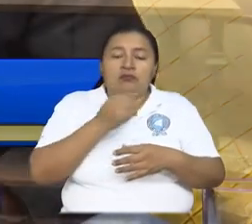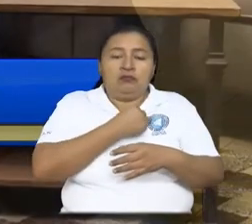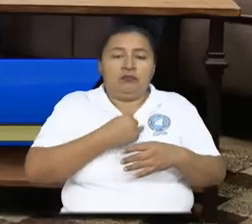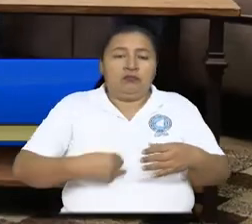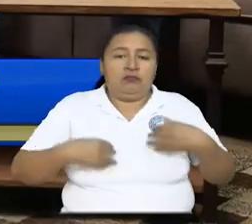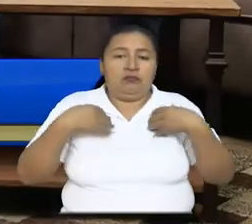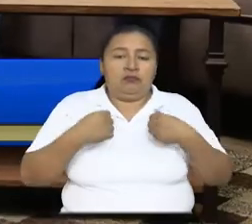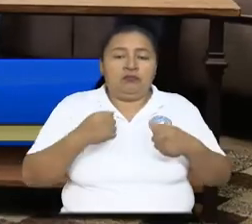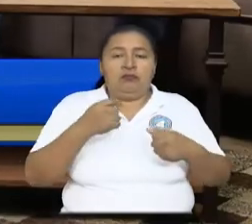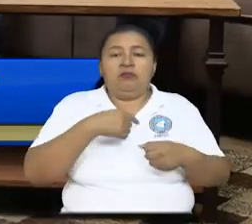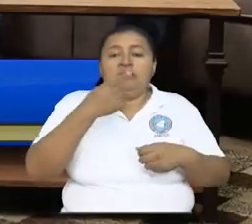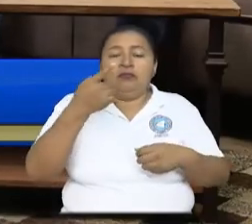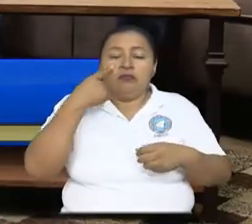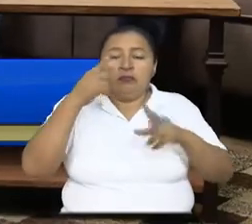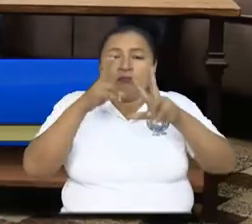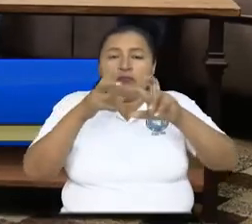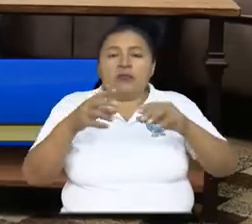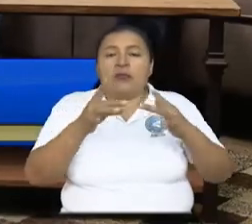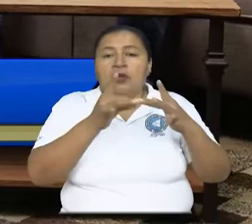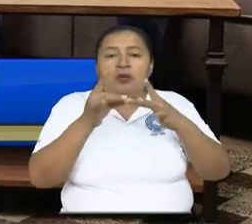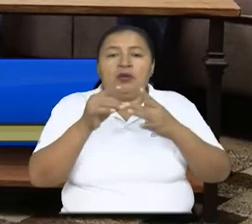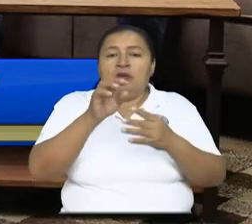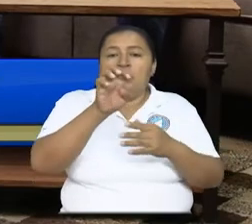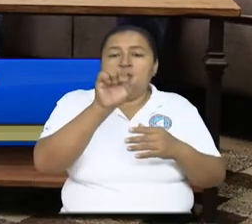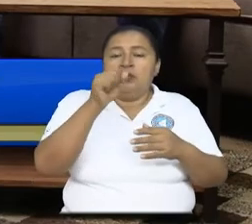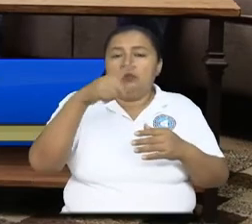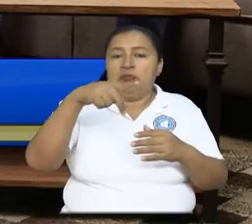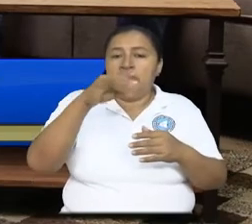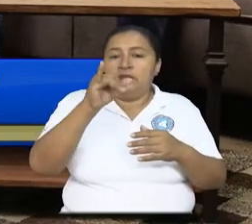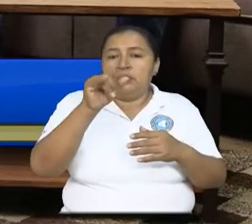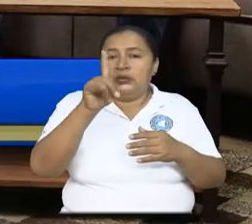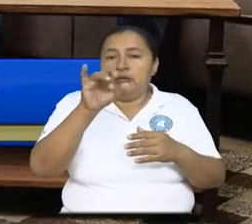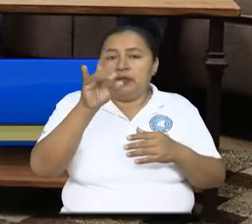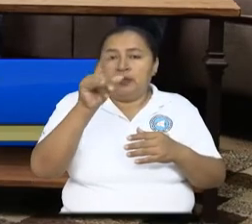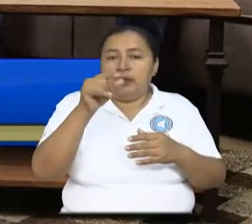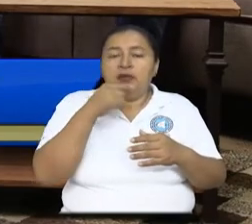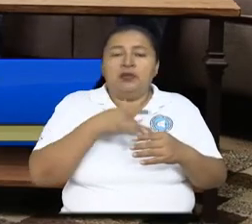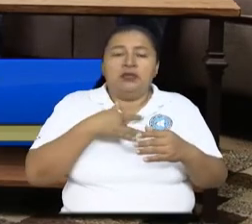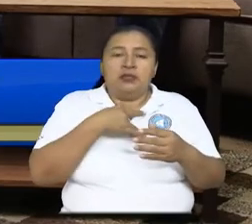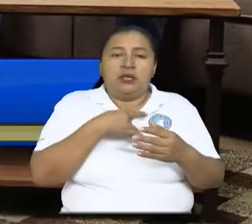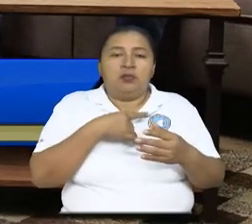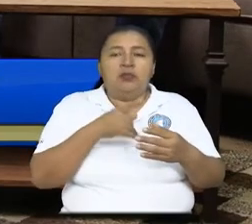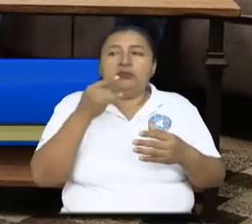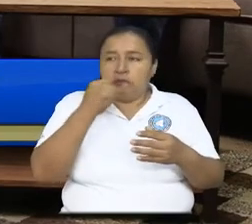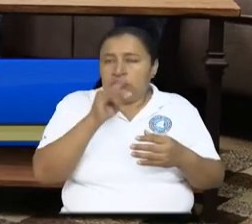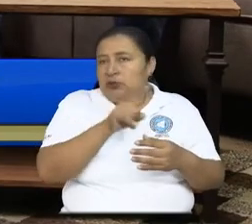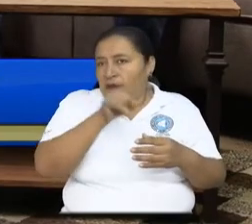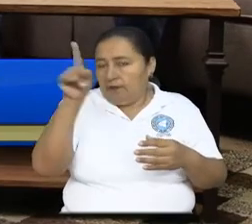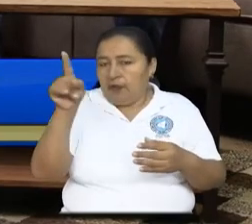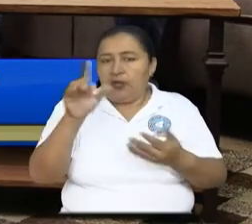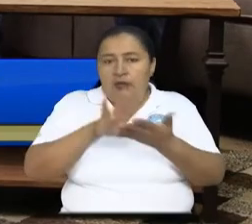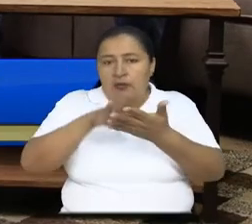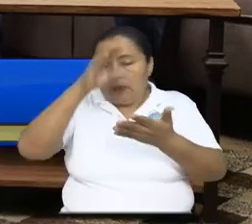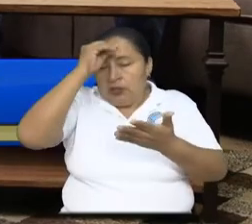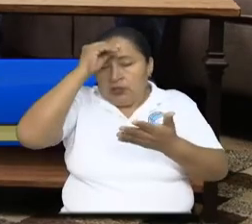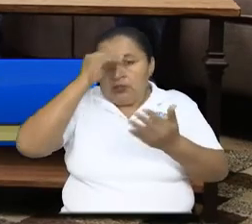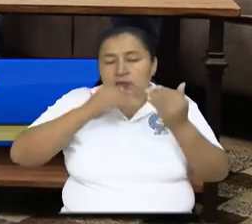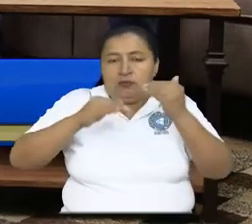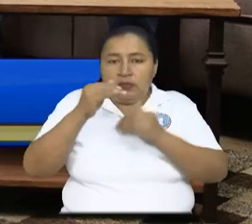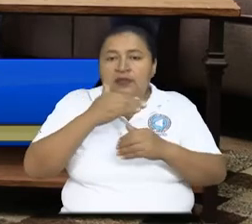lo que es revisando las especialidades pues que nosotros necesitamos que vayan porque tenemos